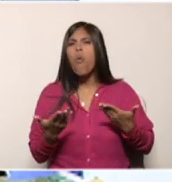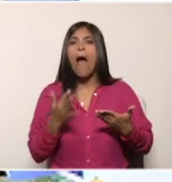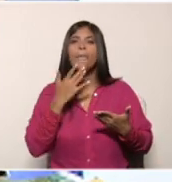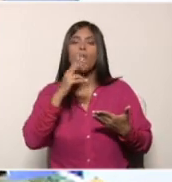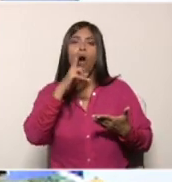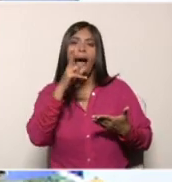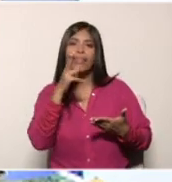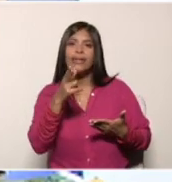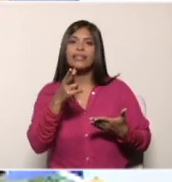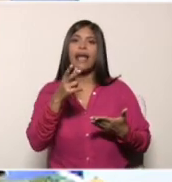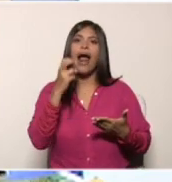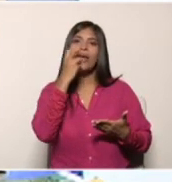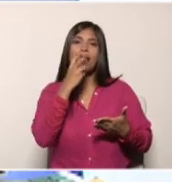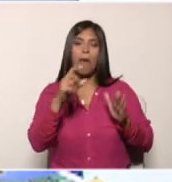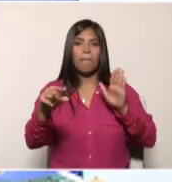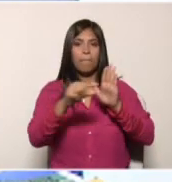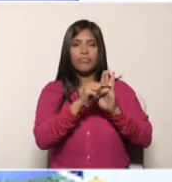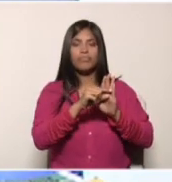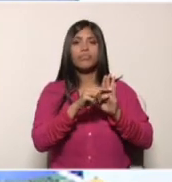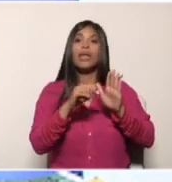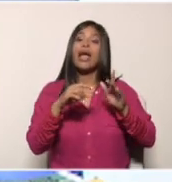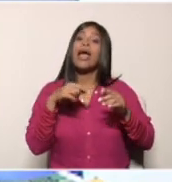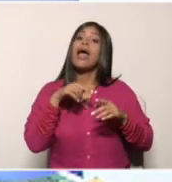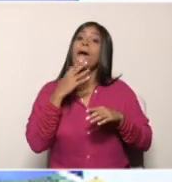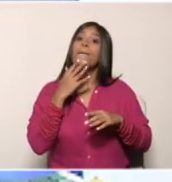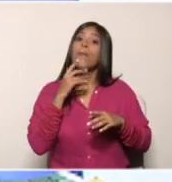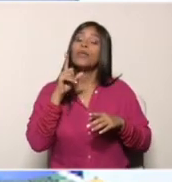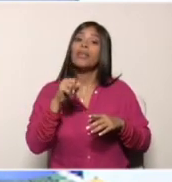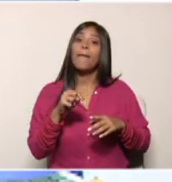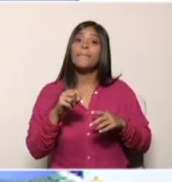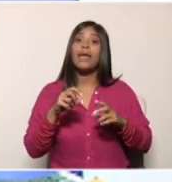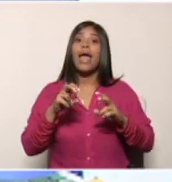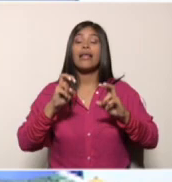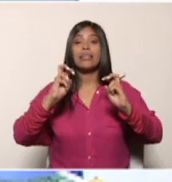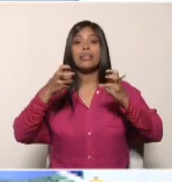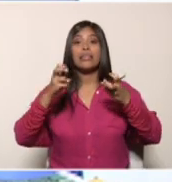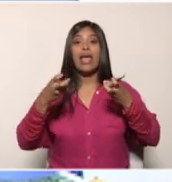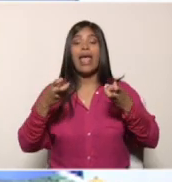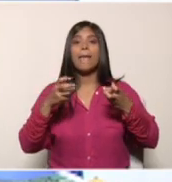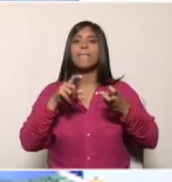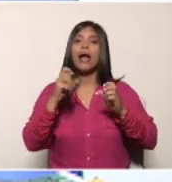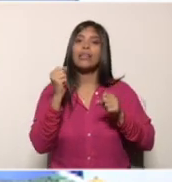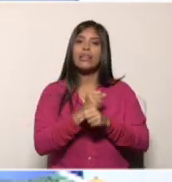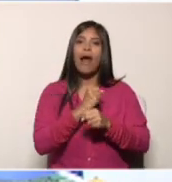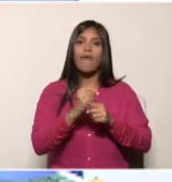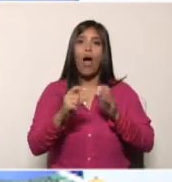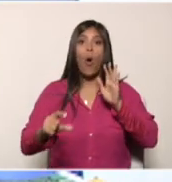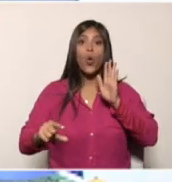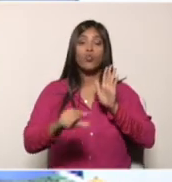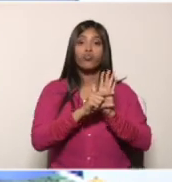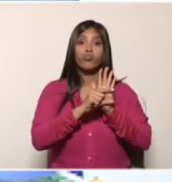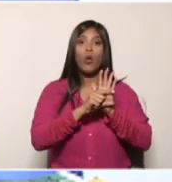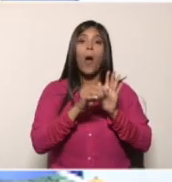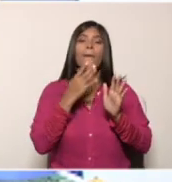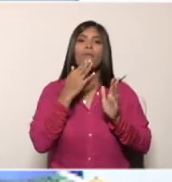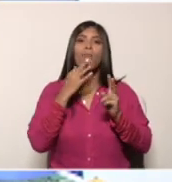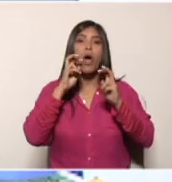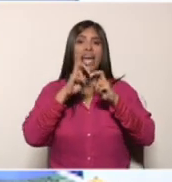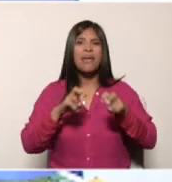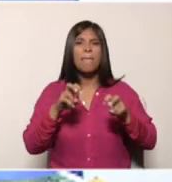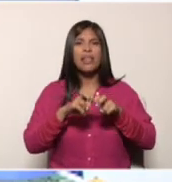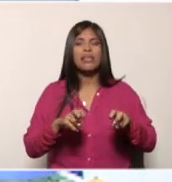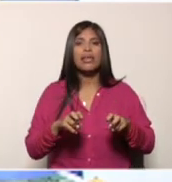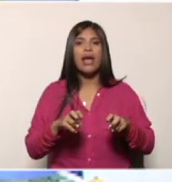ese trabajo, el título del trabajo, que debe ser un título innovador. No es que si vamos a investigar,